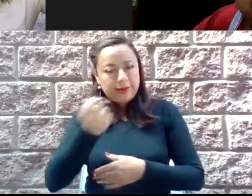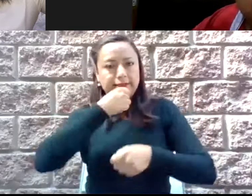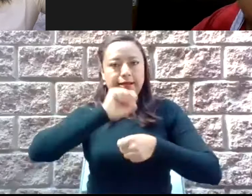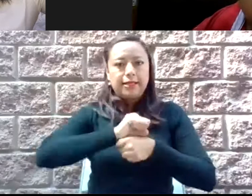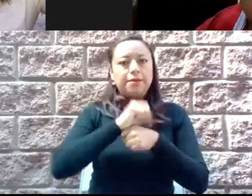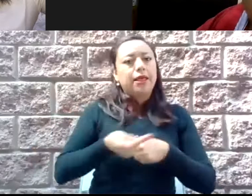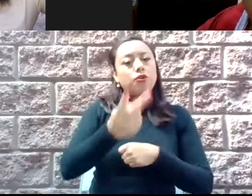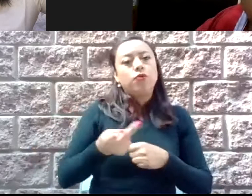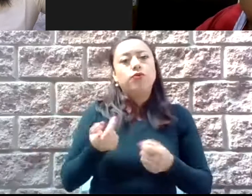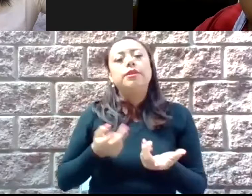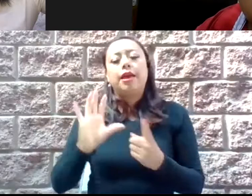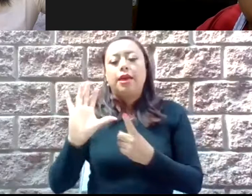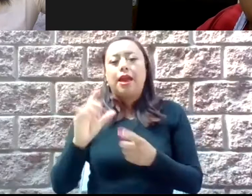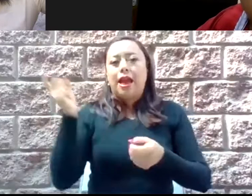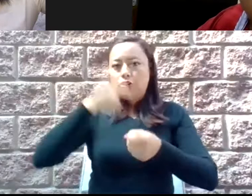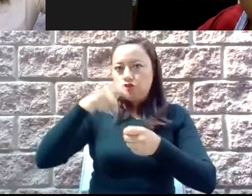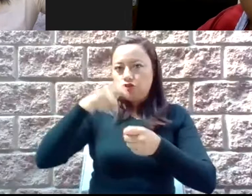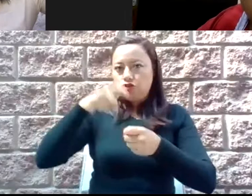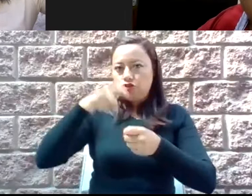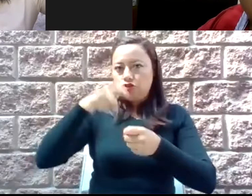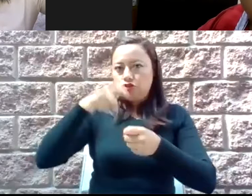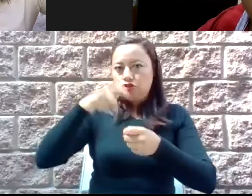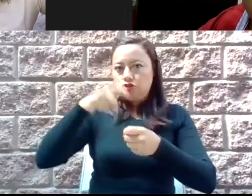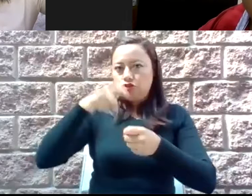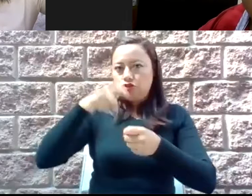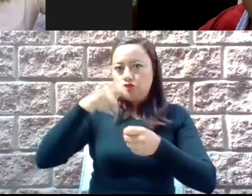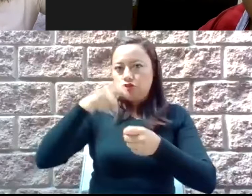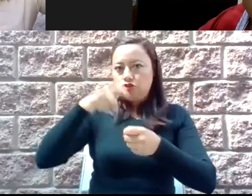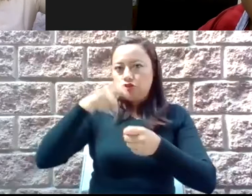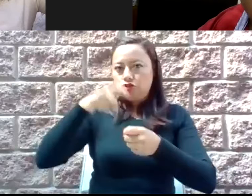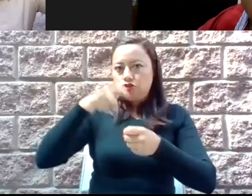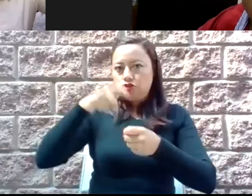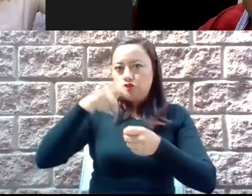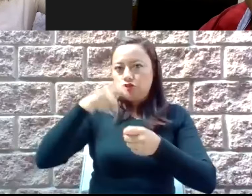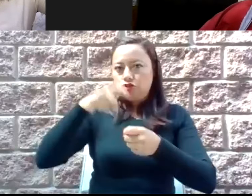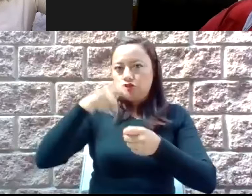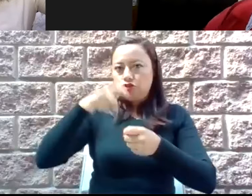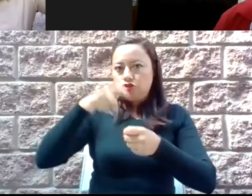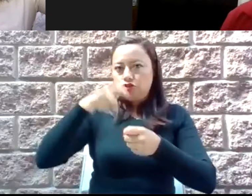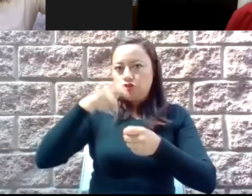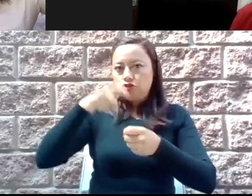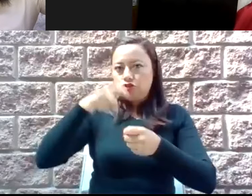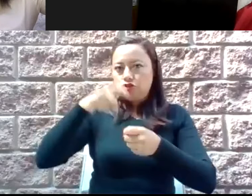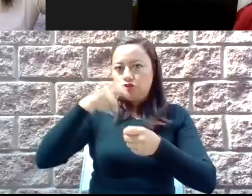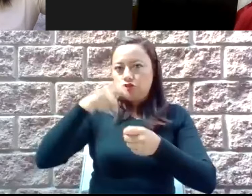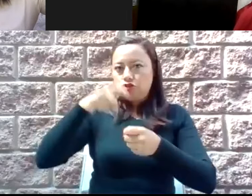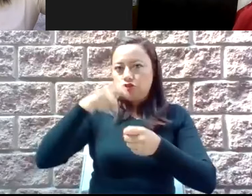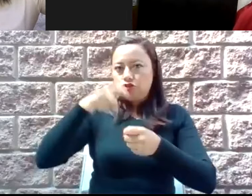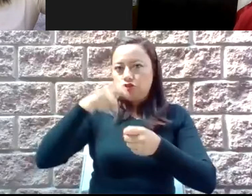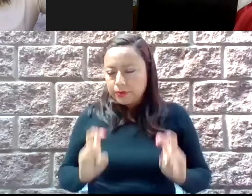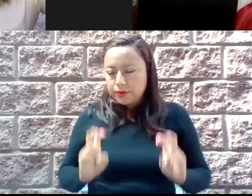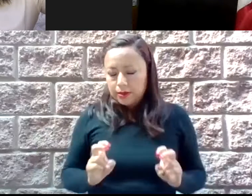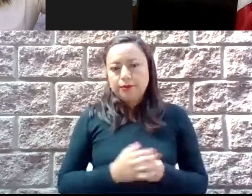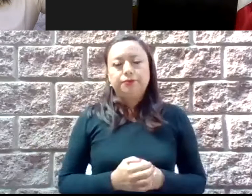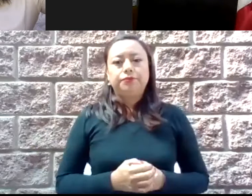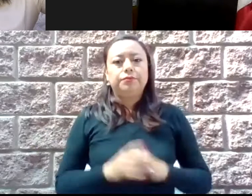integrantes de la comisión si existe alguna consideración de la versión estenográfica distribuida previamente. Por instrucciones de la presidencia se